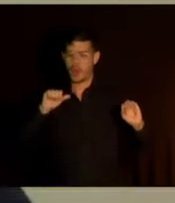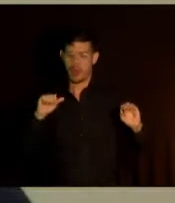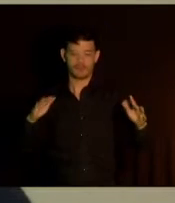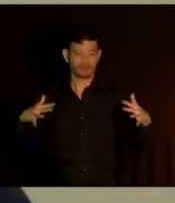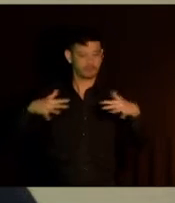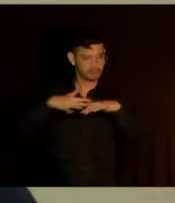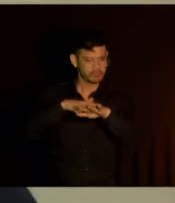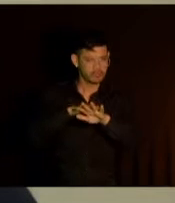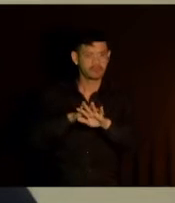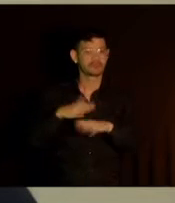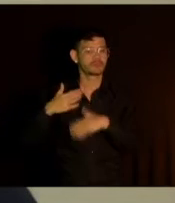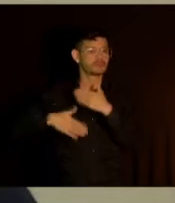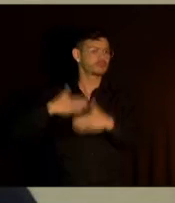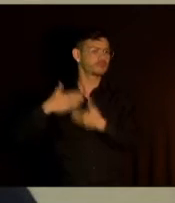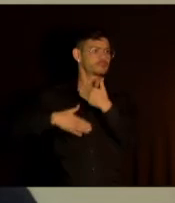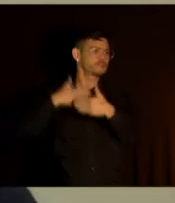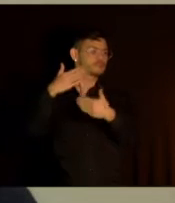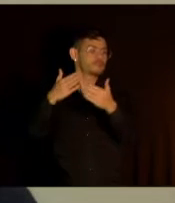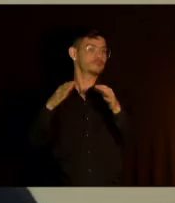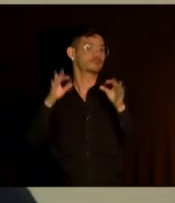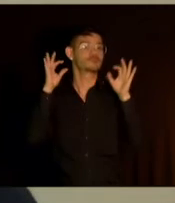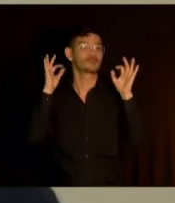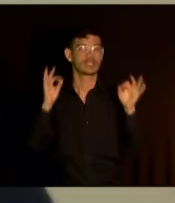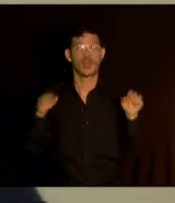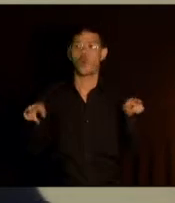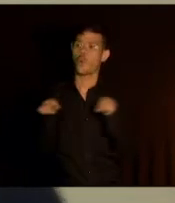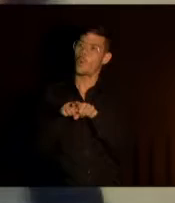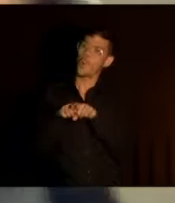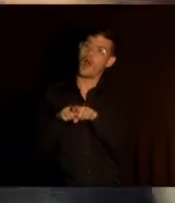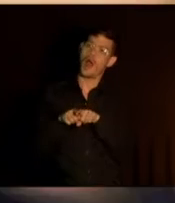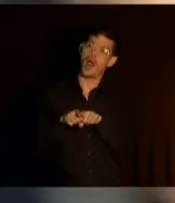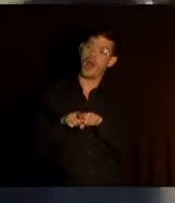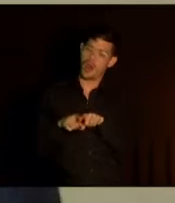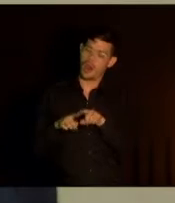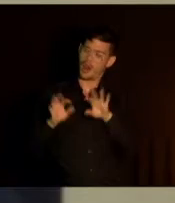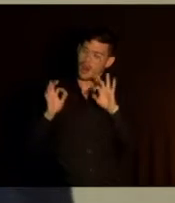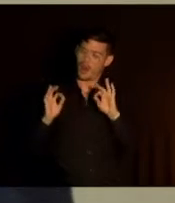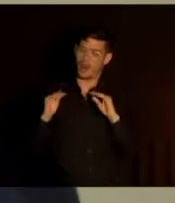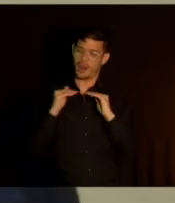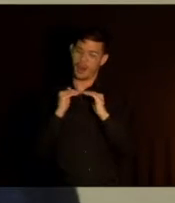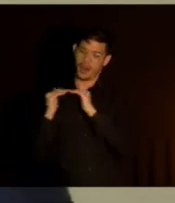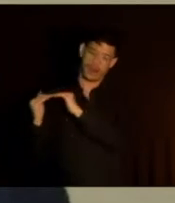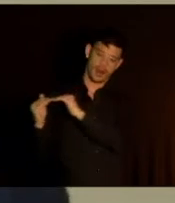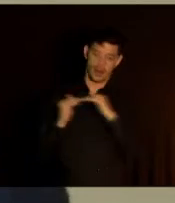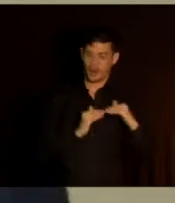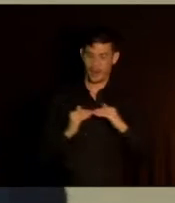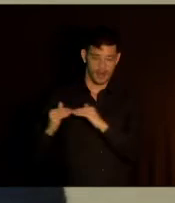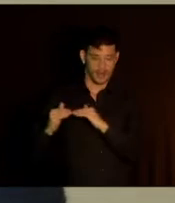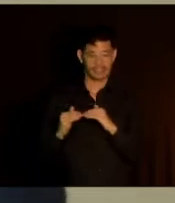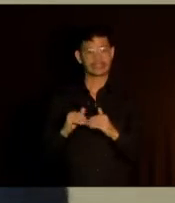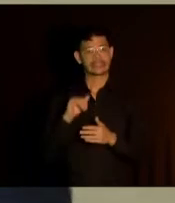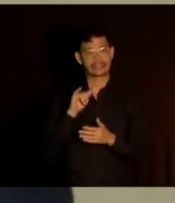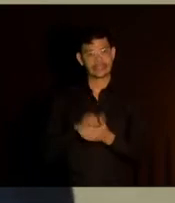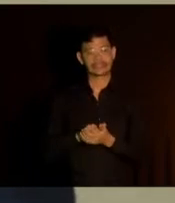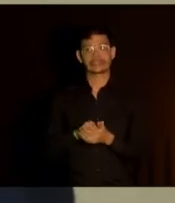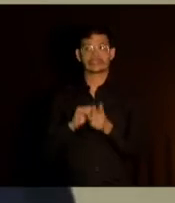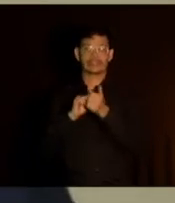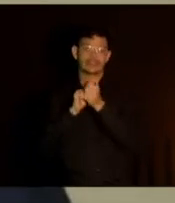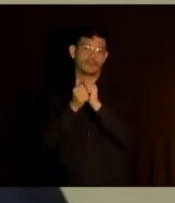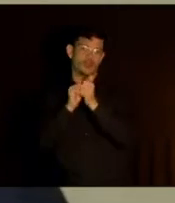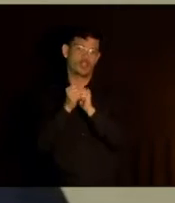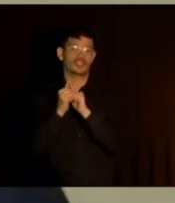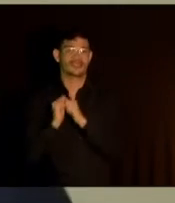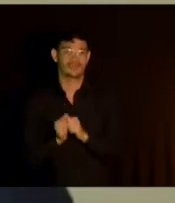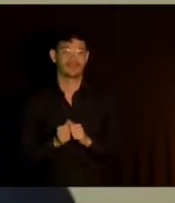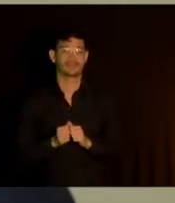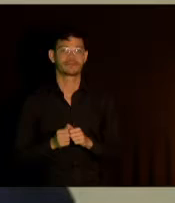de hombres y de mujeres, sea una unión horizontal y equitativa. Así es lo que debe con el deporte paralímpico.